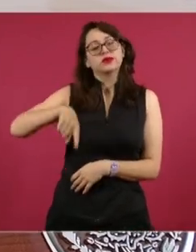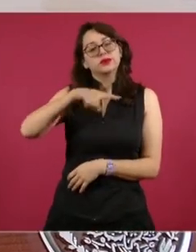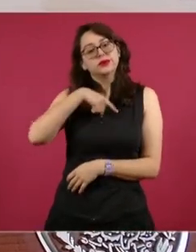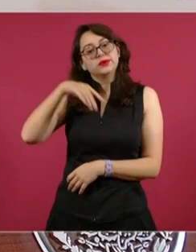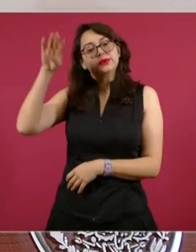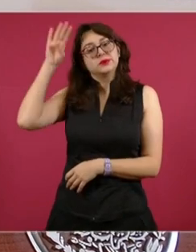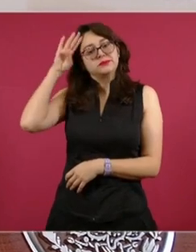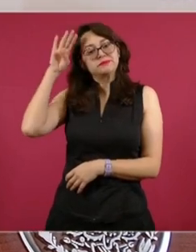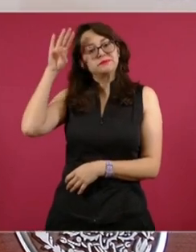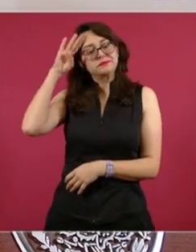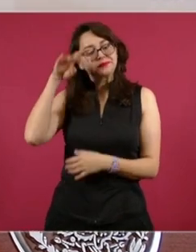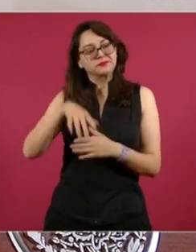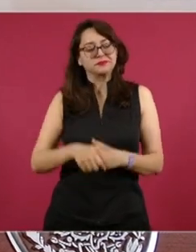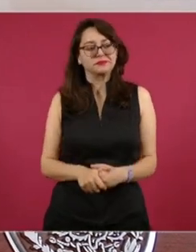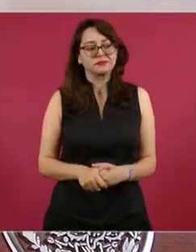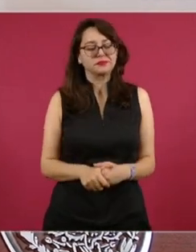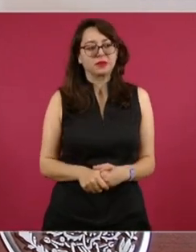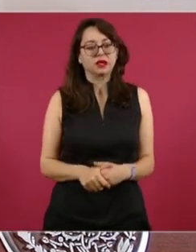una empresa nueva